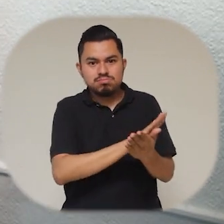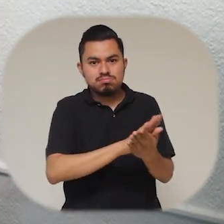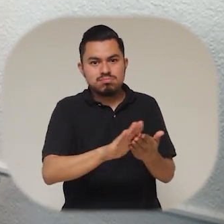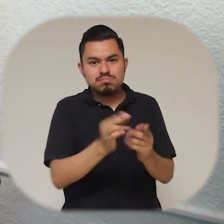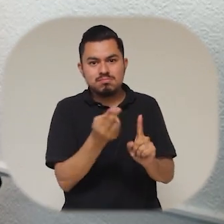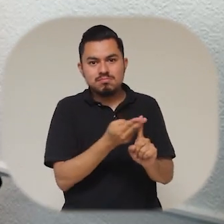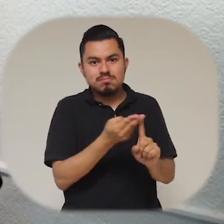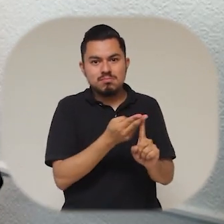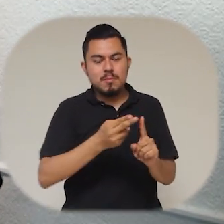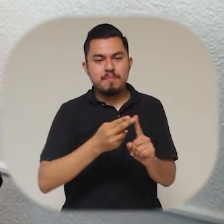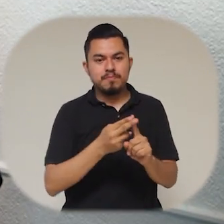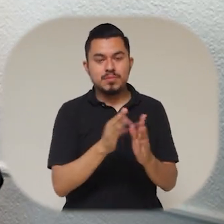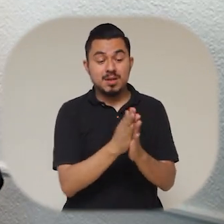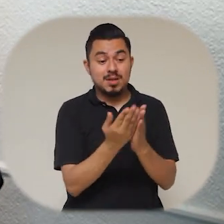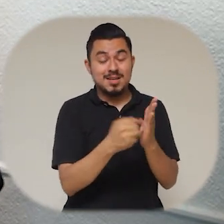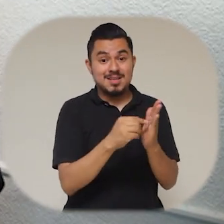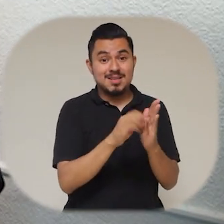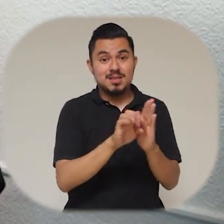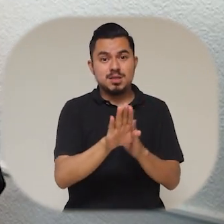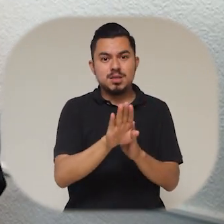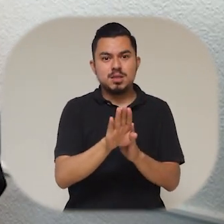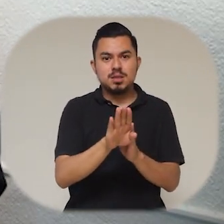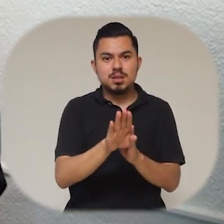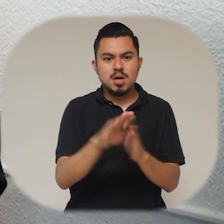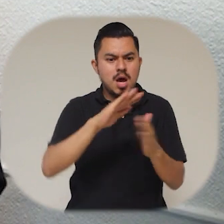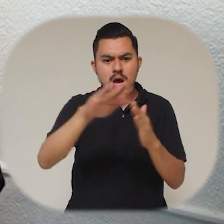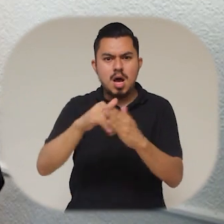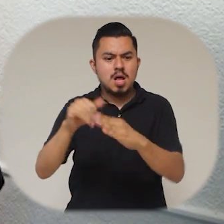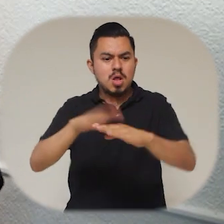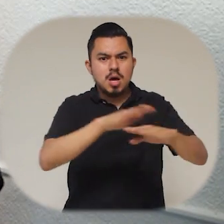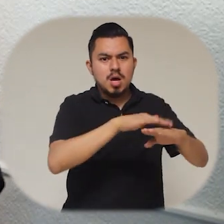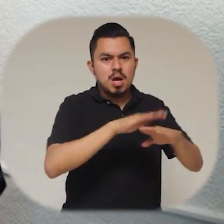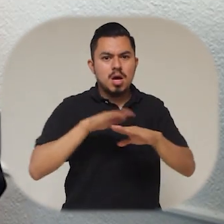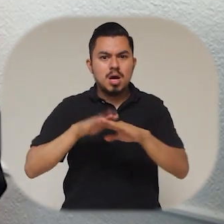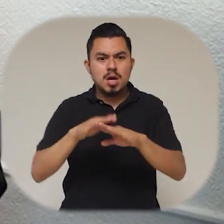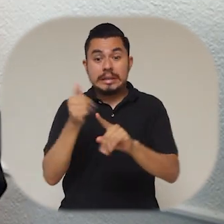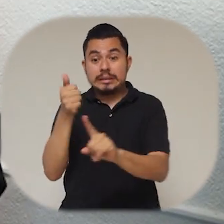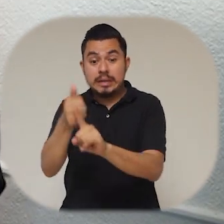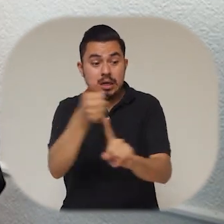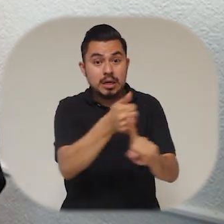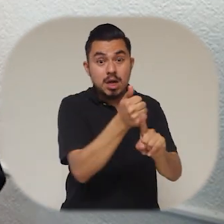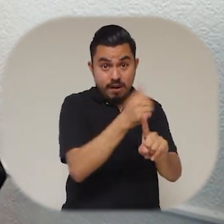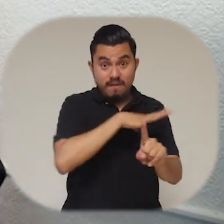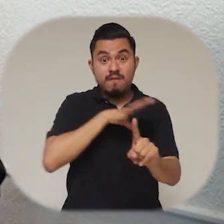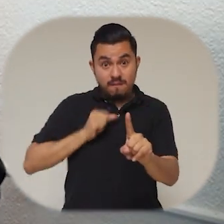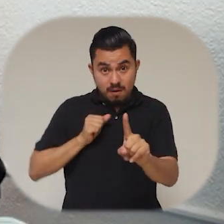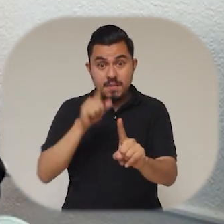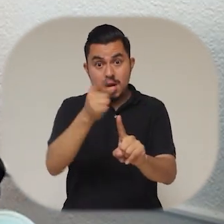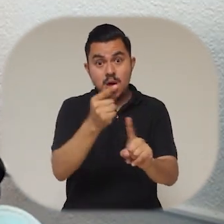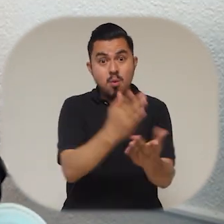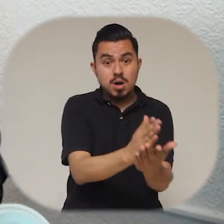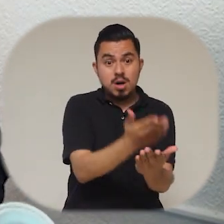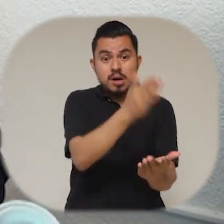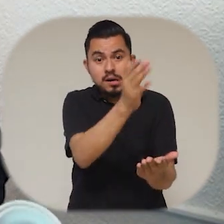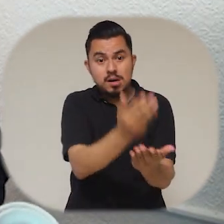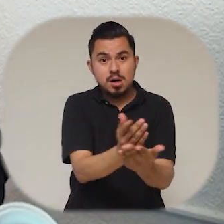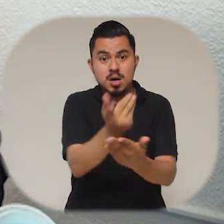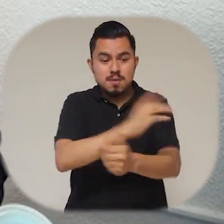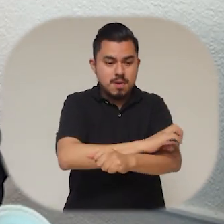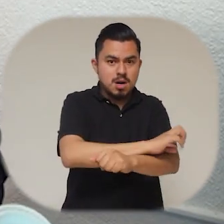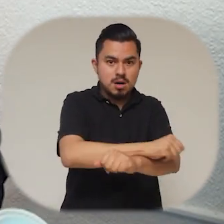un cordero por familia. Así que aquí vemos que los padres de familia fungían como